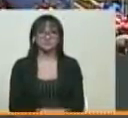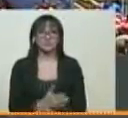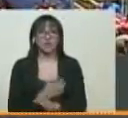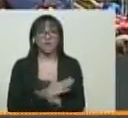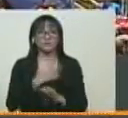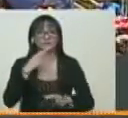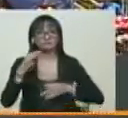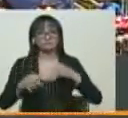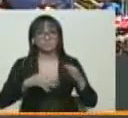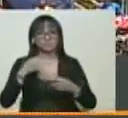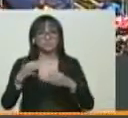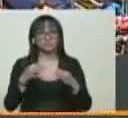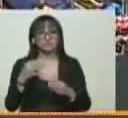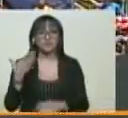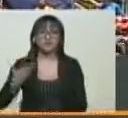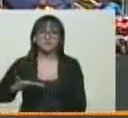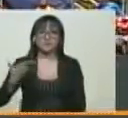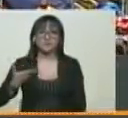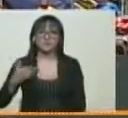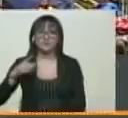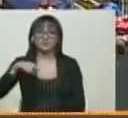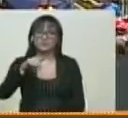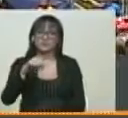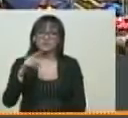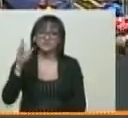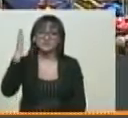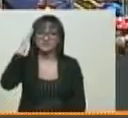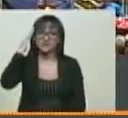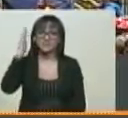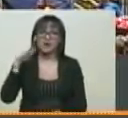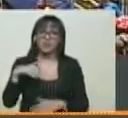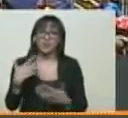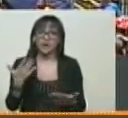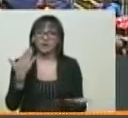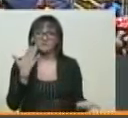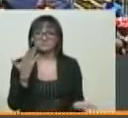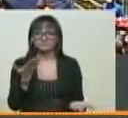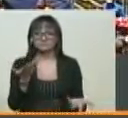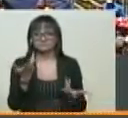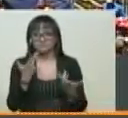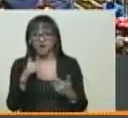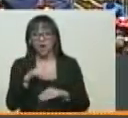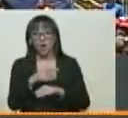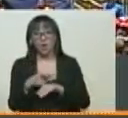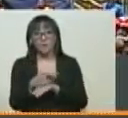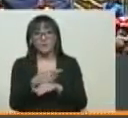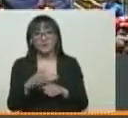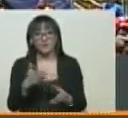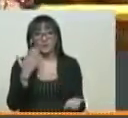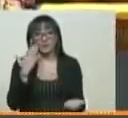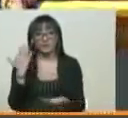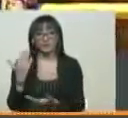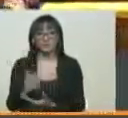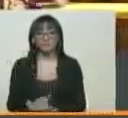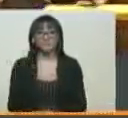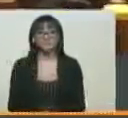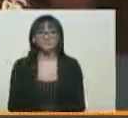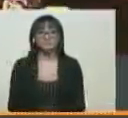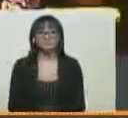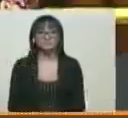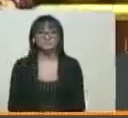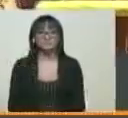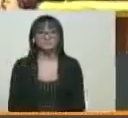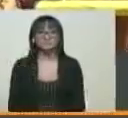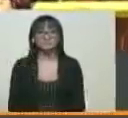explicándomelo, pero es importante que ustedes lo conozcan. Por favor, gobernador. Sí, presidente. En esta